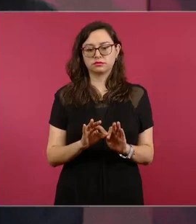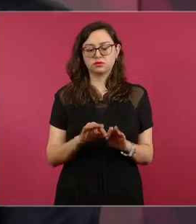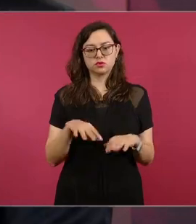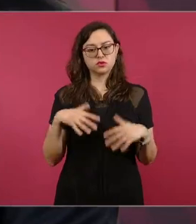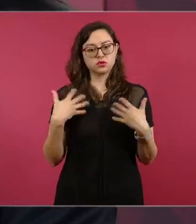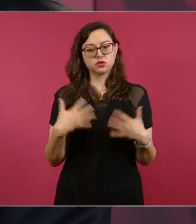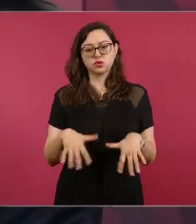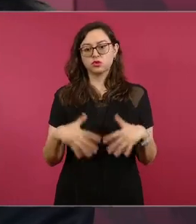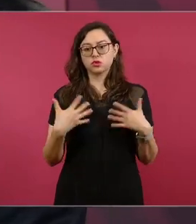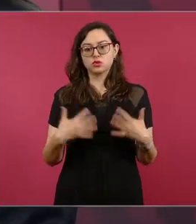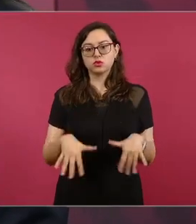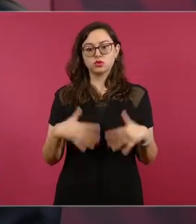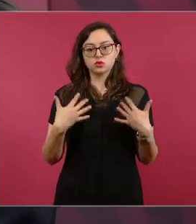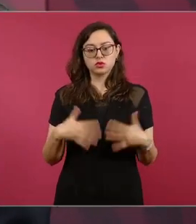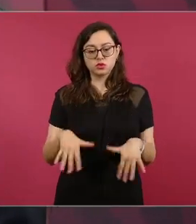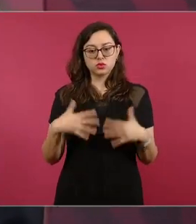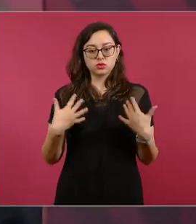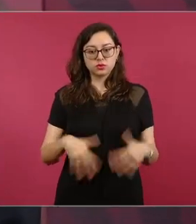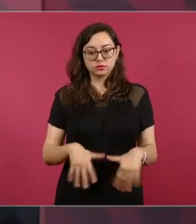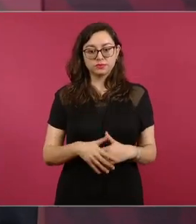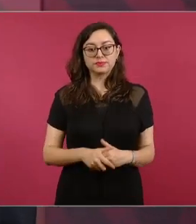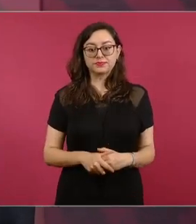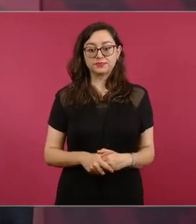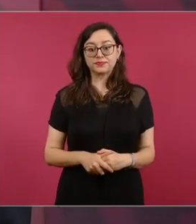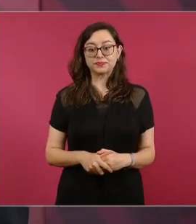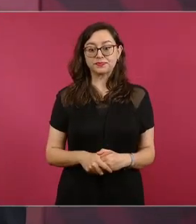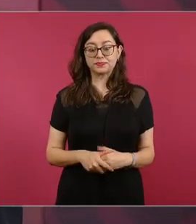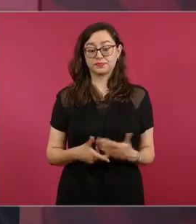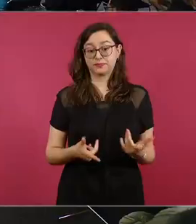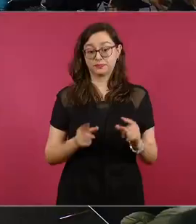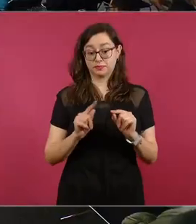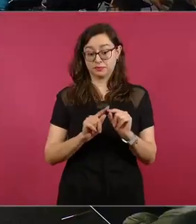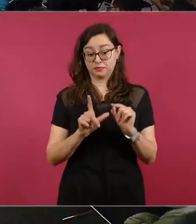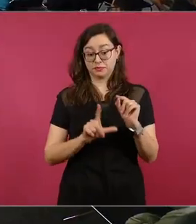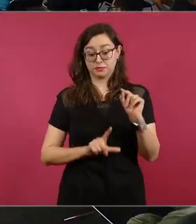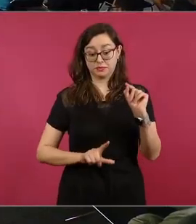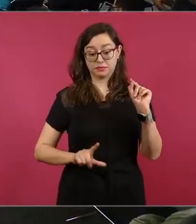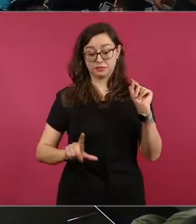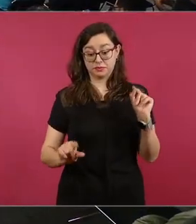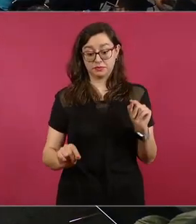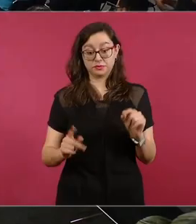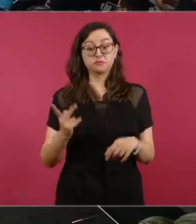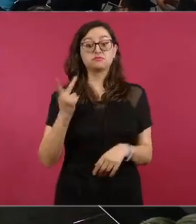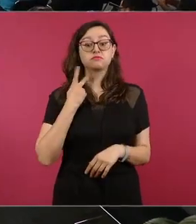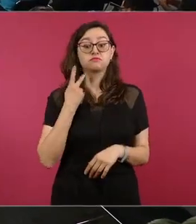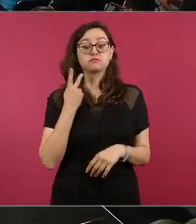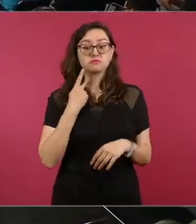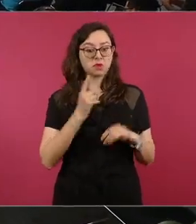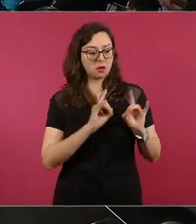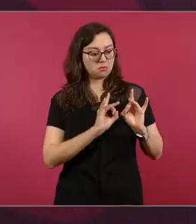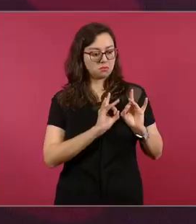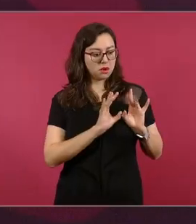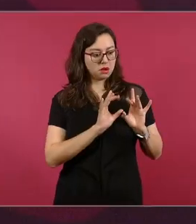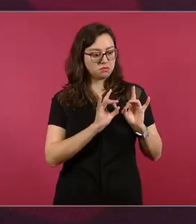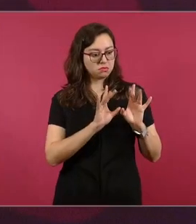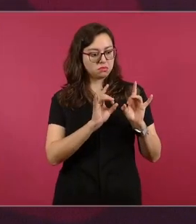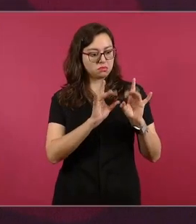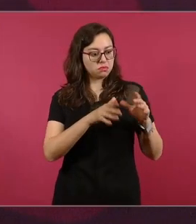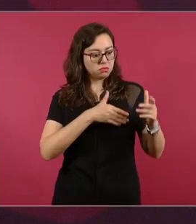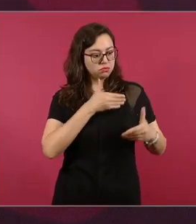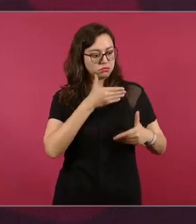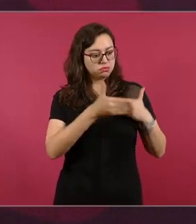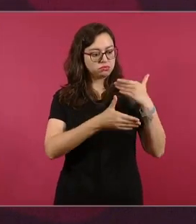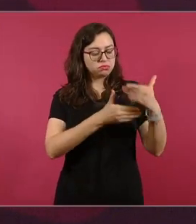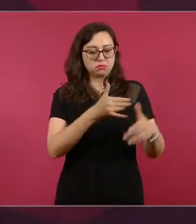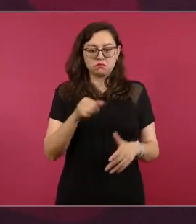Son pocos los procesos políticos como el de México en el mundo,